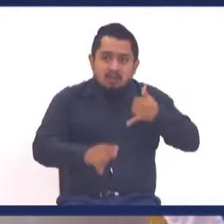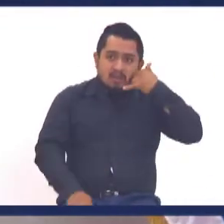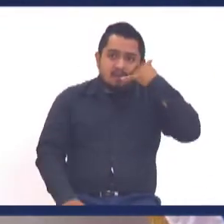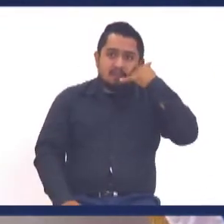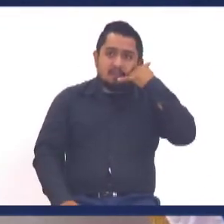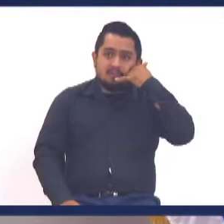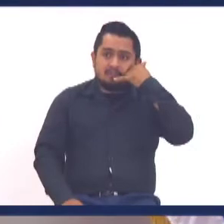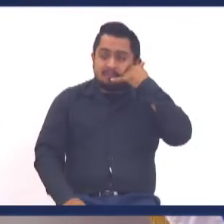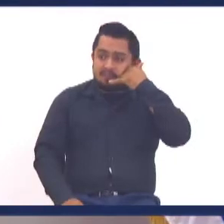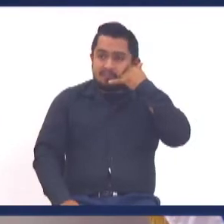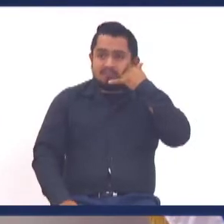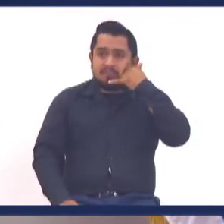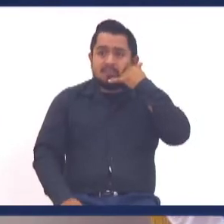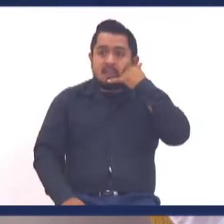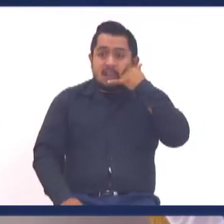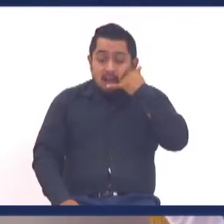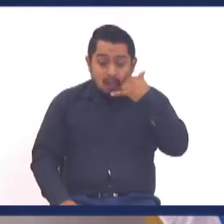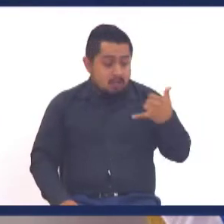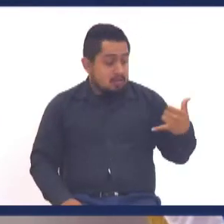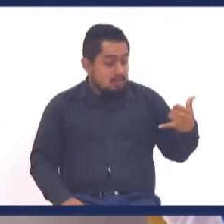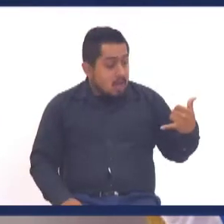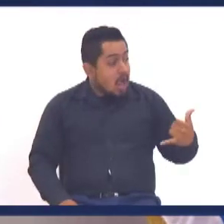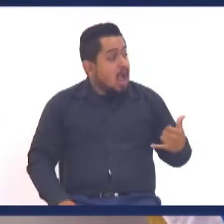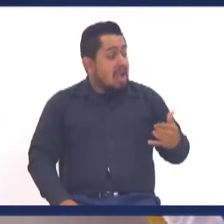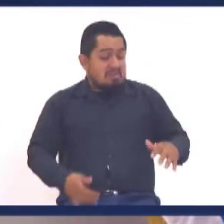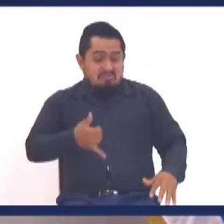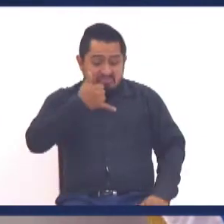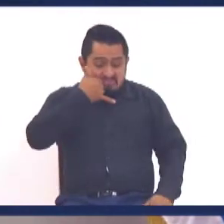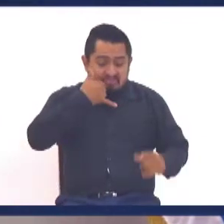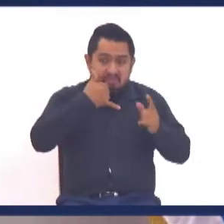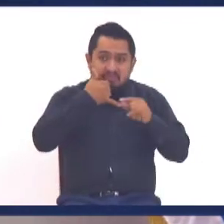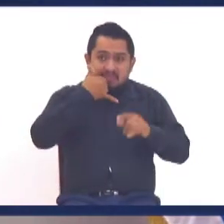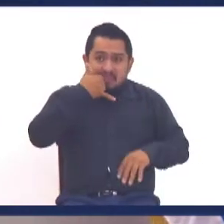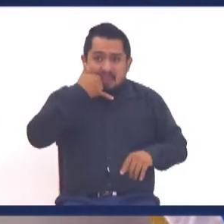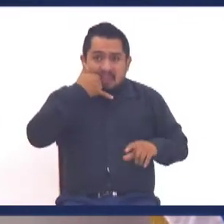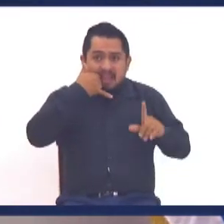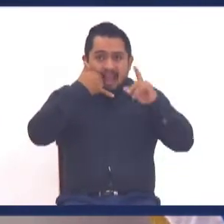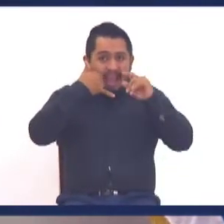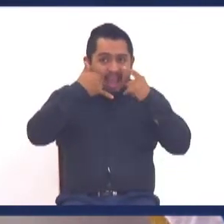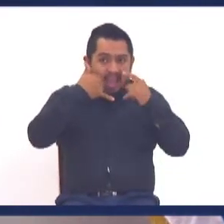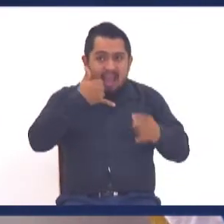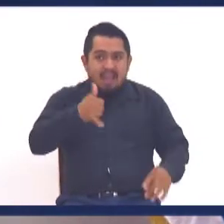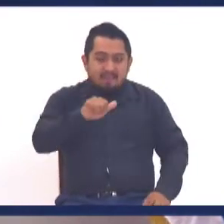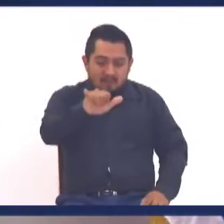a germaneau de hoy me la puedes quitar hoy voy a echar el agua